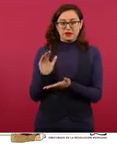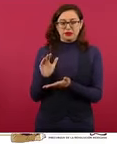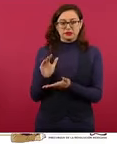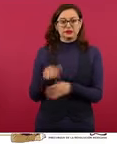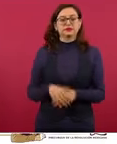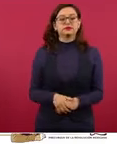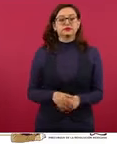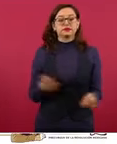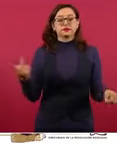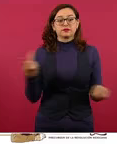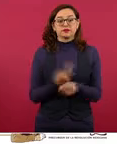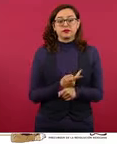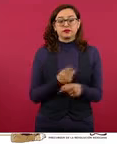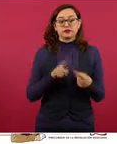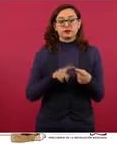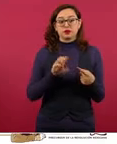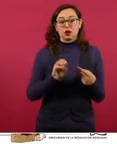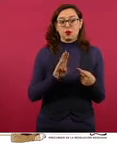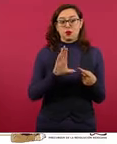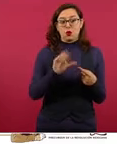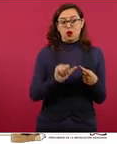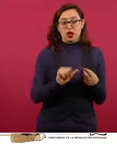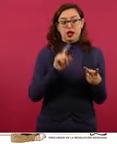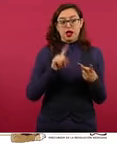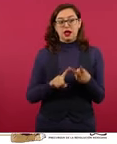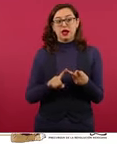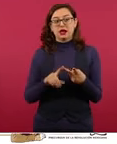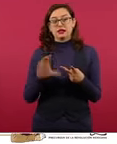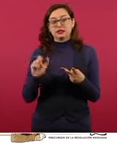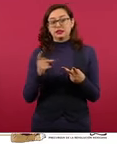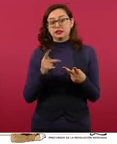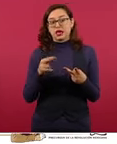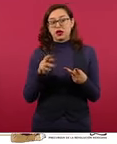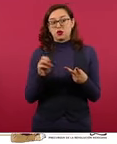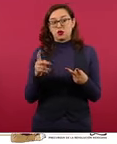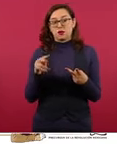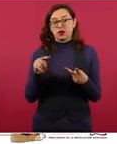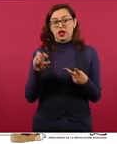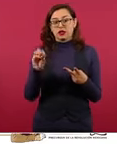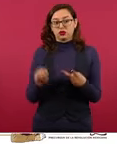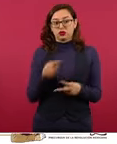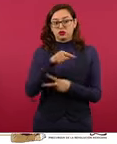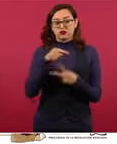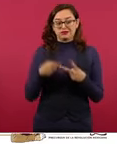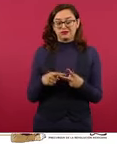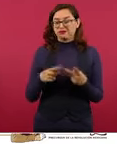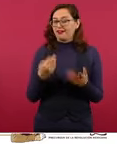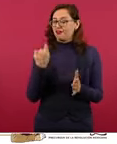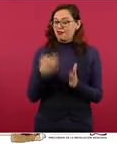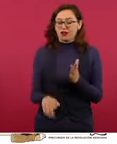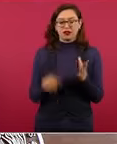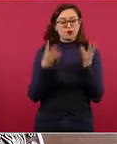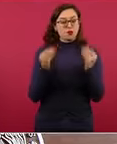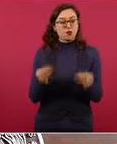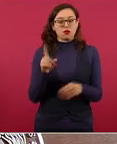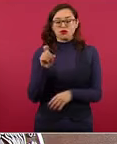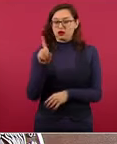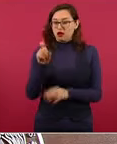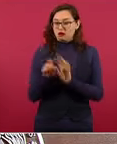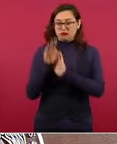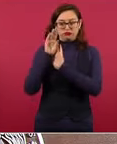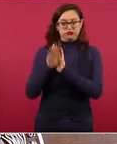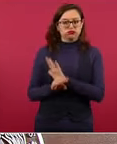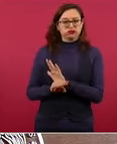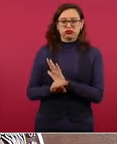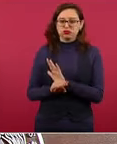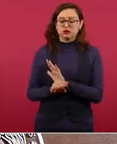cerro el déficit acumulado actual es de más de 3 mil litros por segundo o sea lo que con lo que